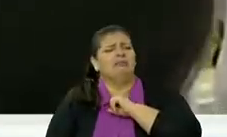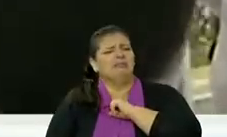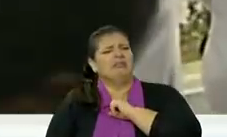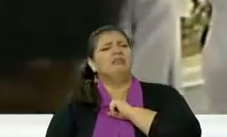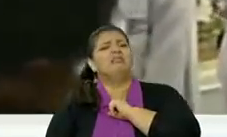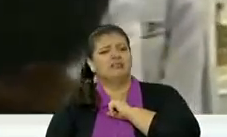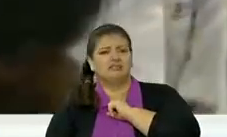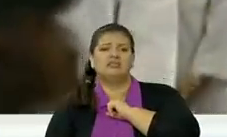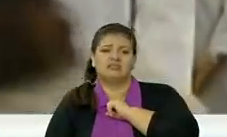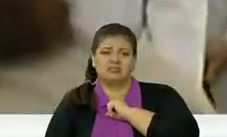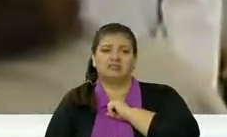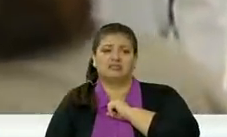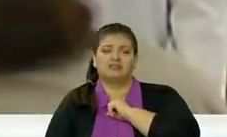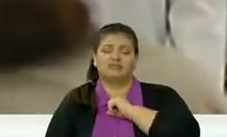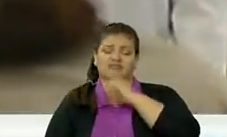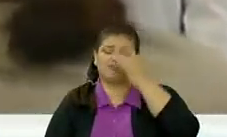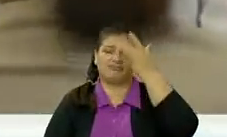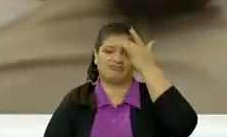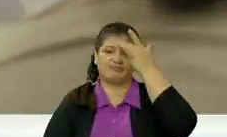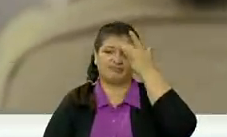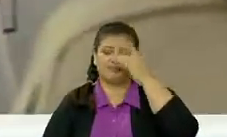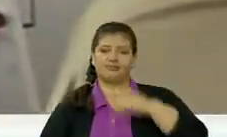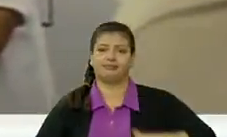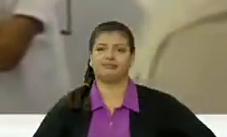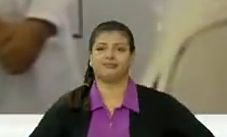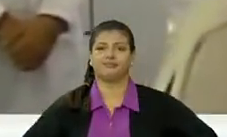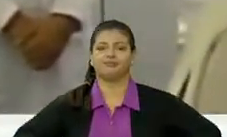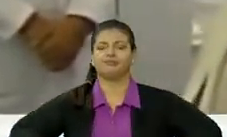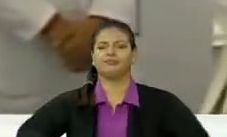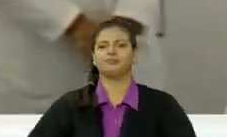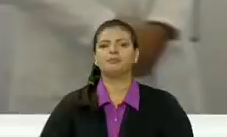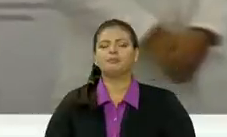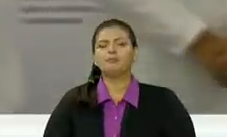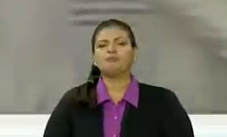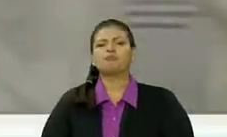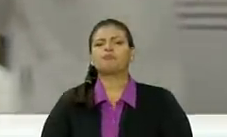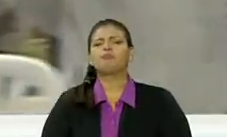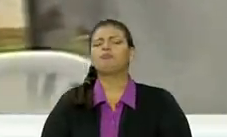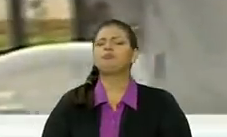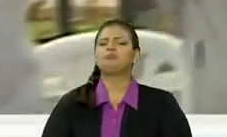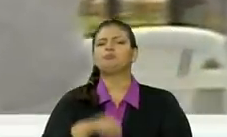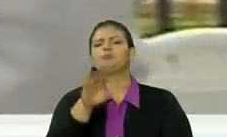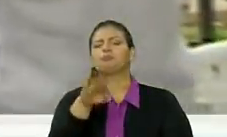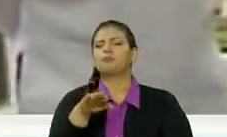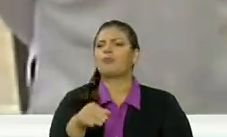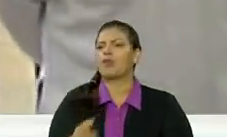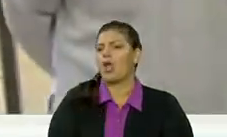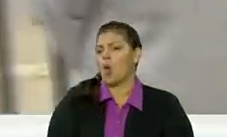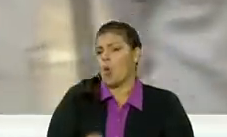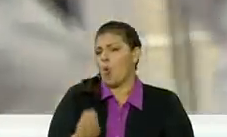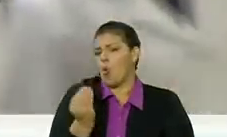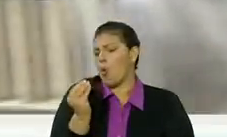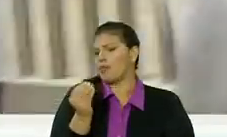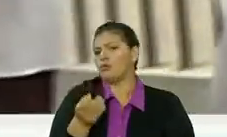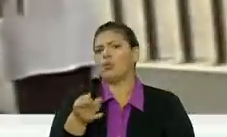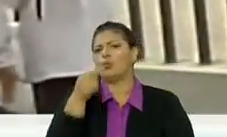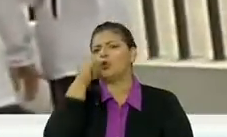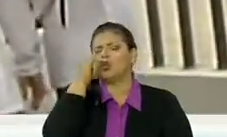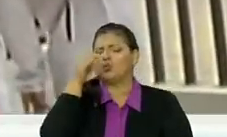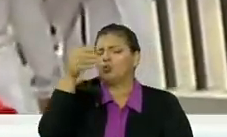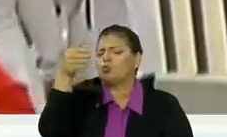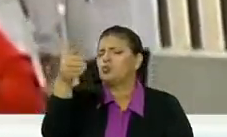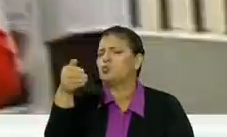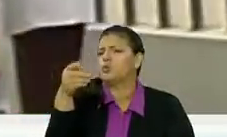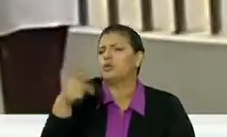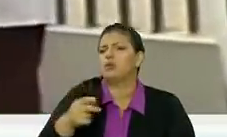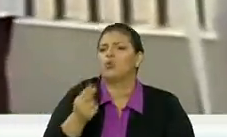de neumología. Sí. ¿Nos puede explicar un poco en cuanto a las consecuencias de este consumo a muy temprana edad? Porque lo que acaba de explicar su compañero es un poco